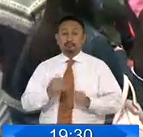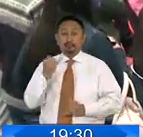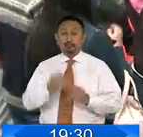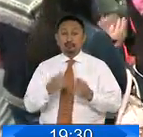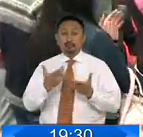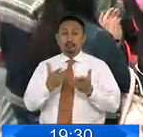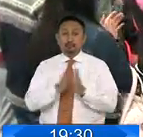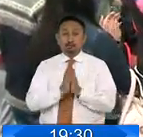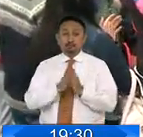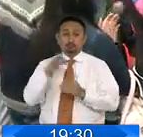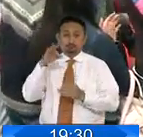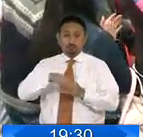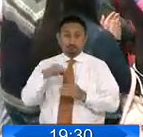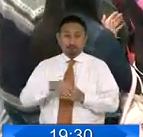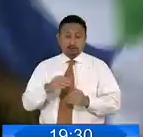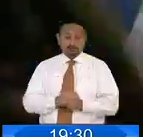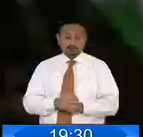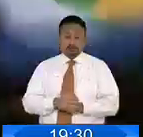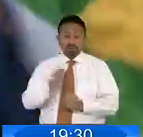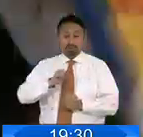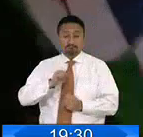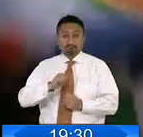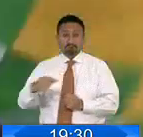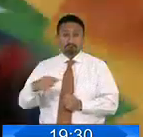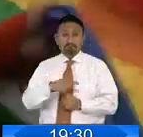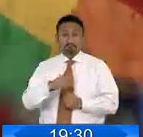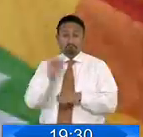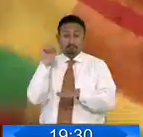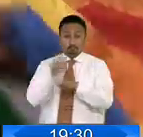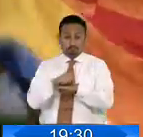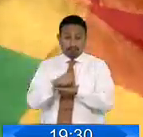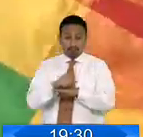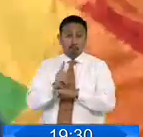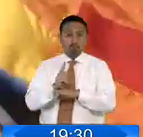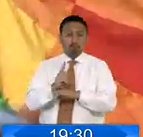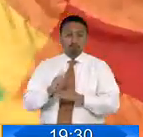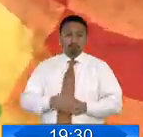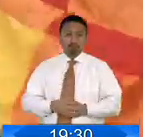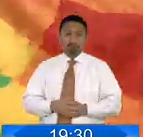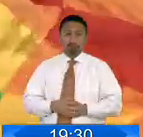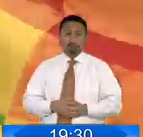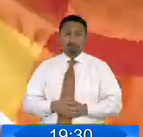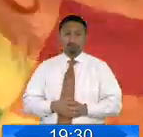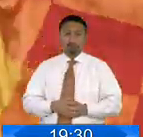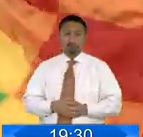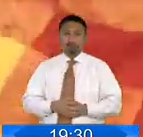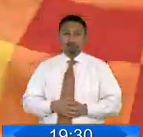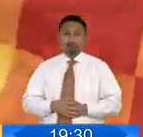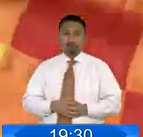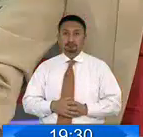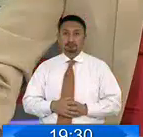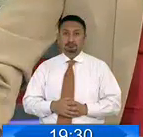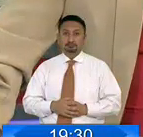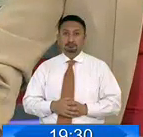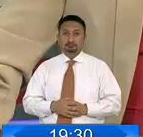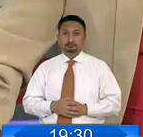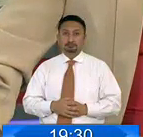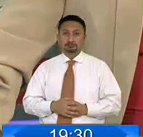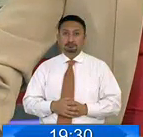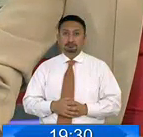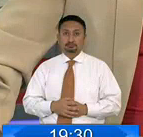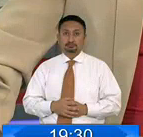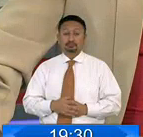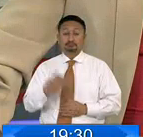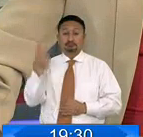ámbito electoral con el que pretenden no se les dé la espalda informó romero dentro